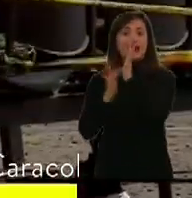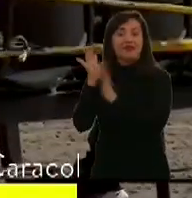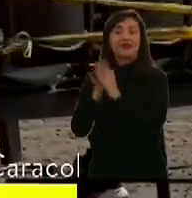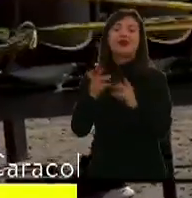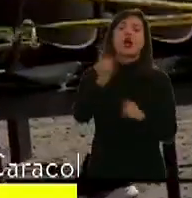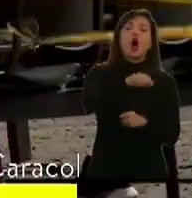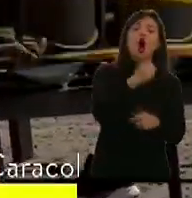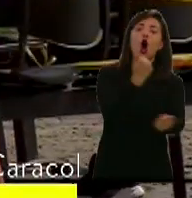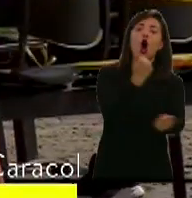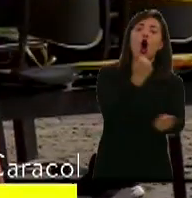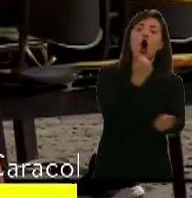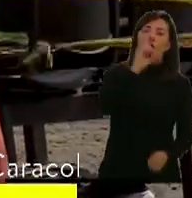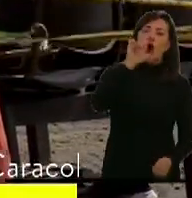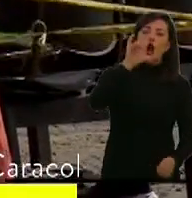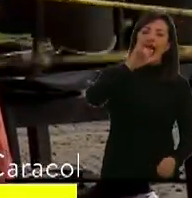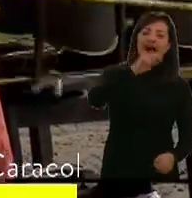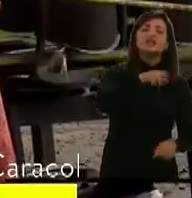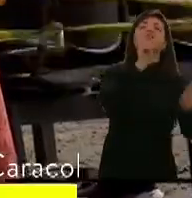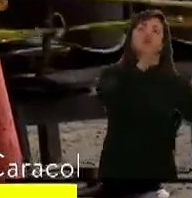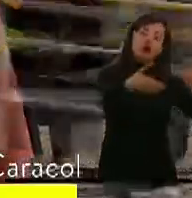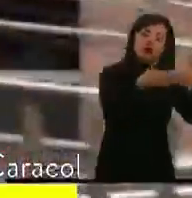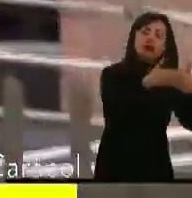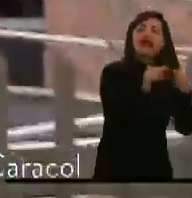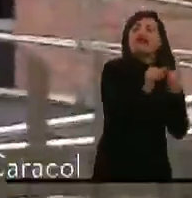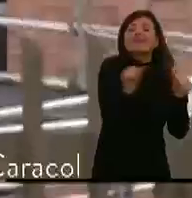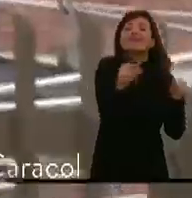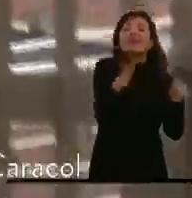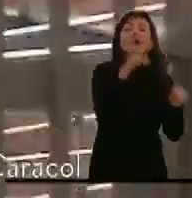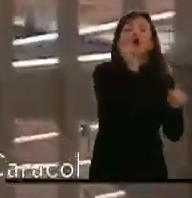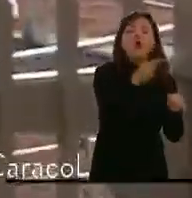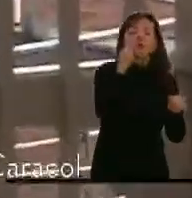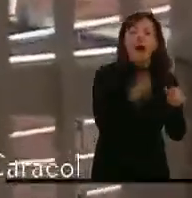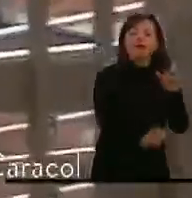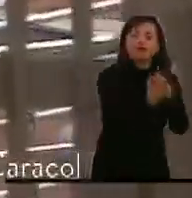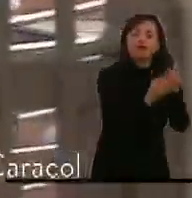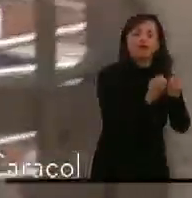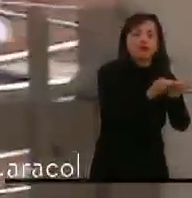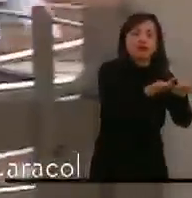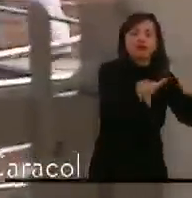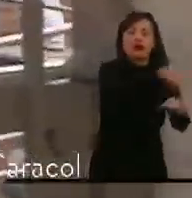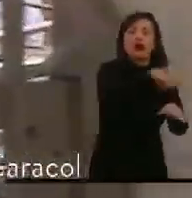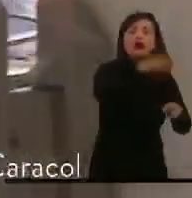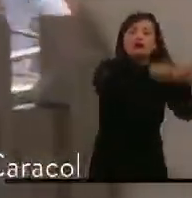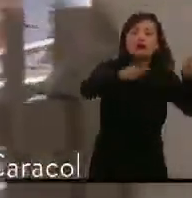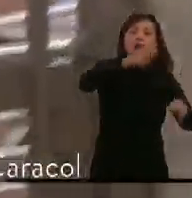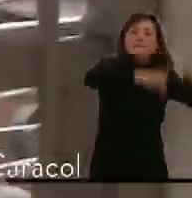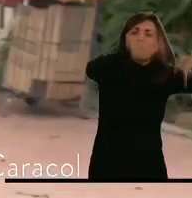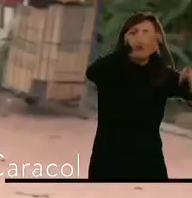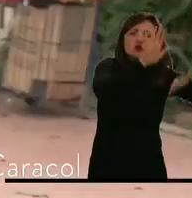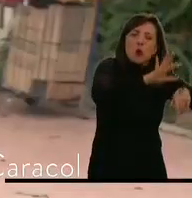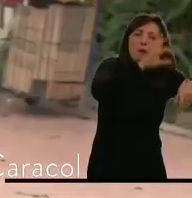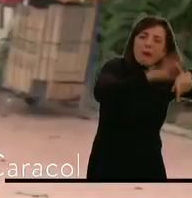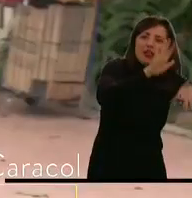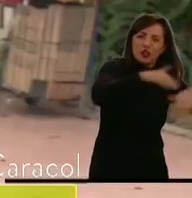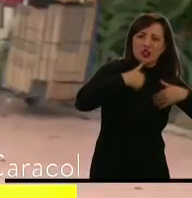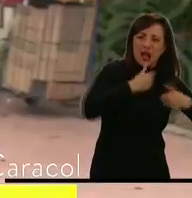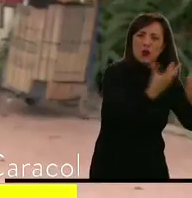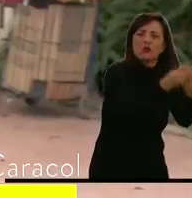Olaya también fue cerrada de manera temporal por brote de COVID-19 entre profesionales de la salud.